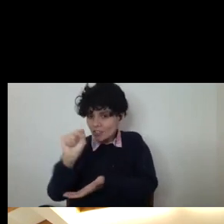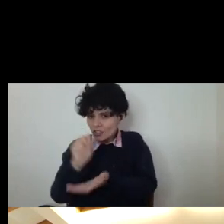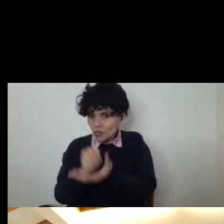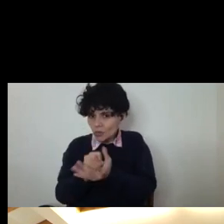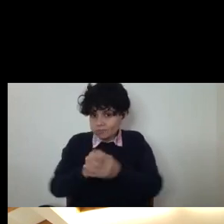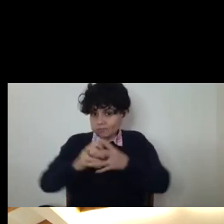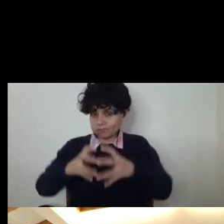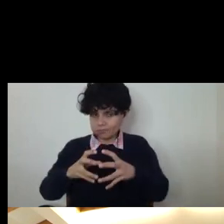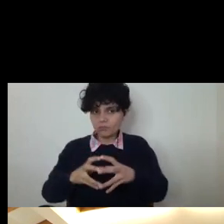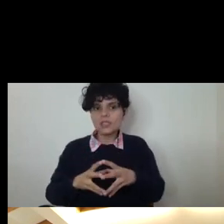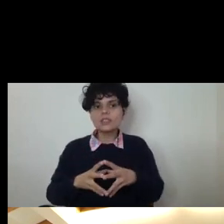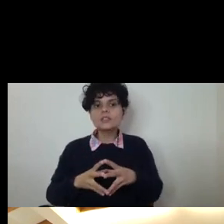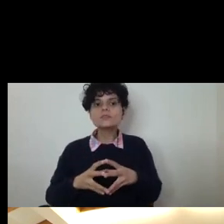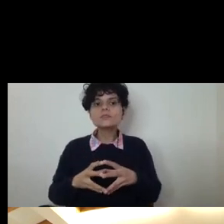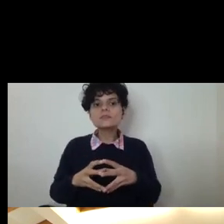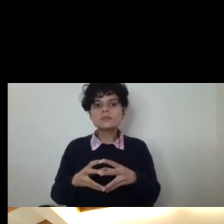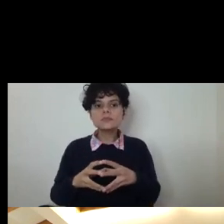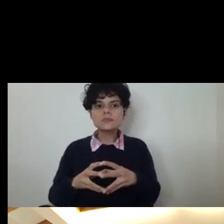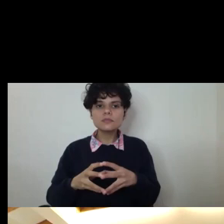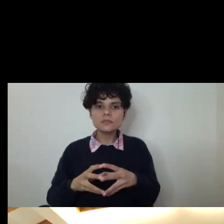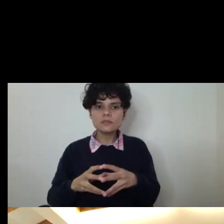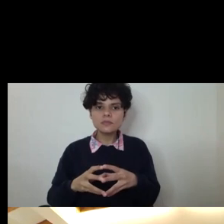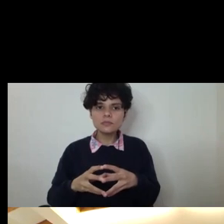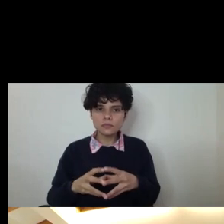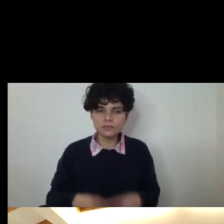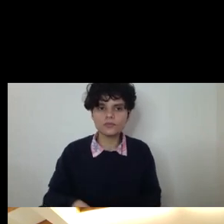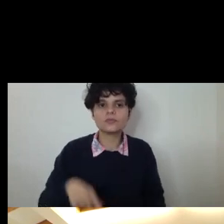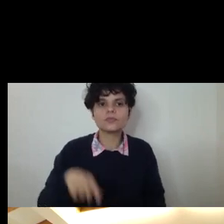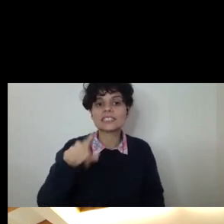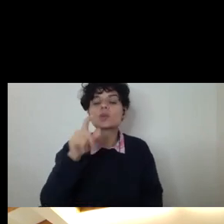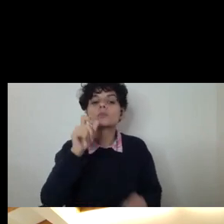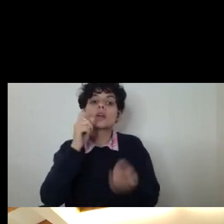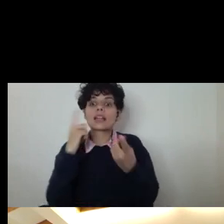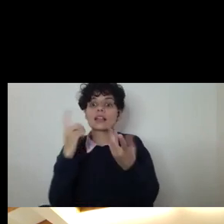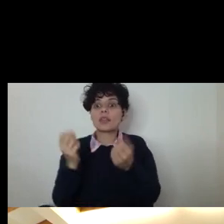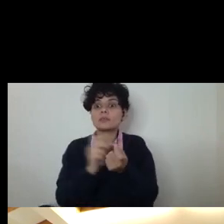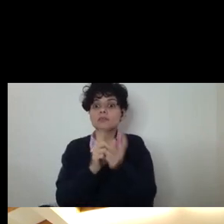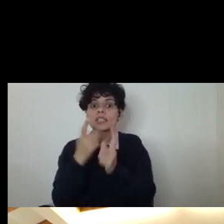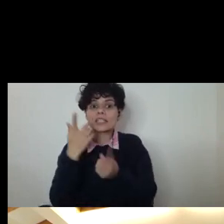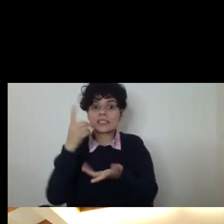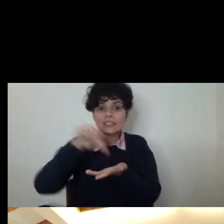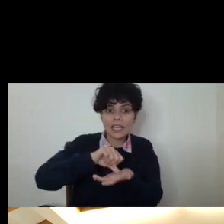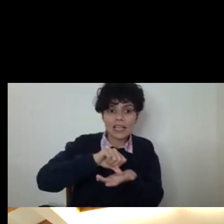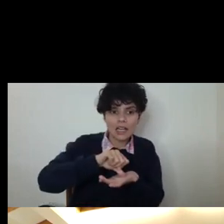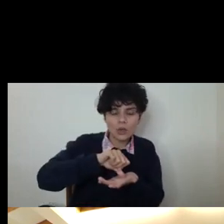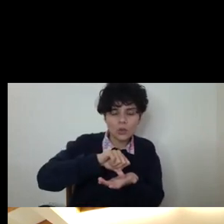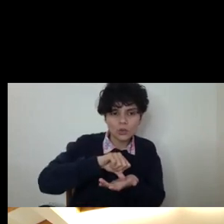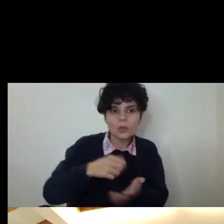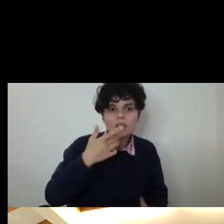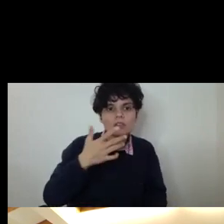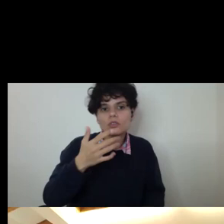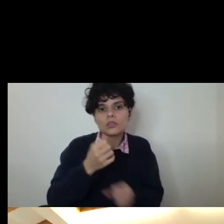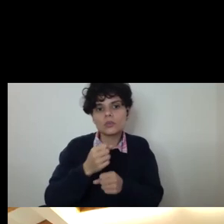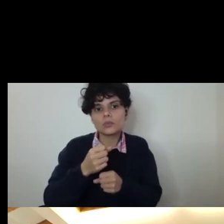permite la fosforilación por enzimas que requieren calcio en el núcleo, porque no se traslocan como estas